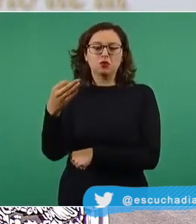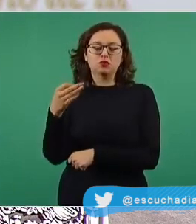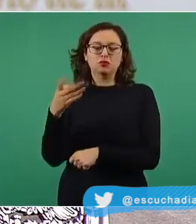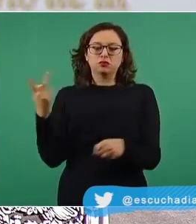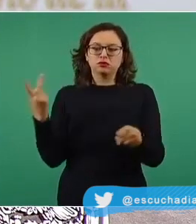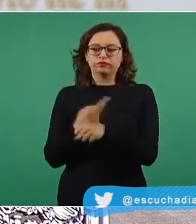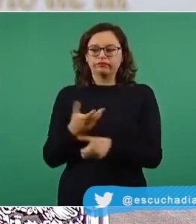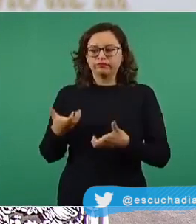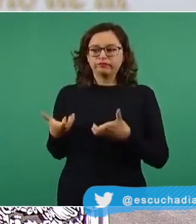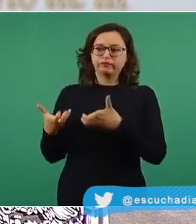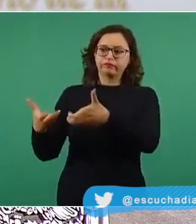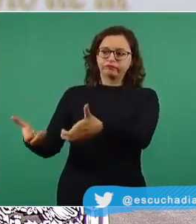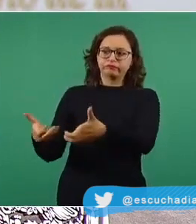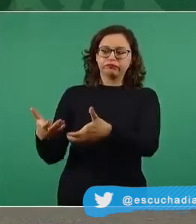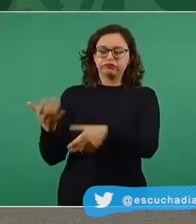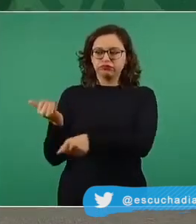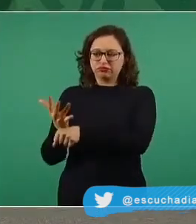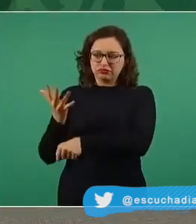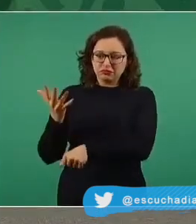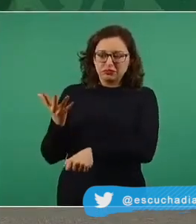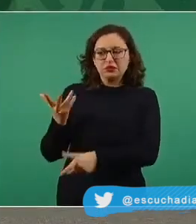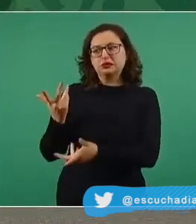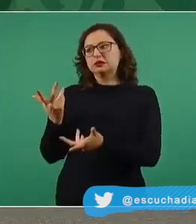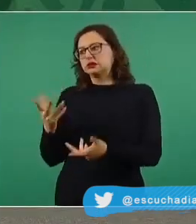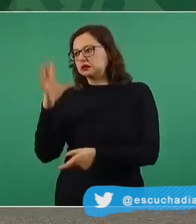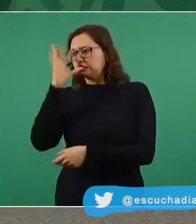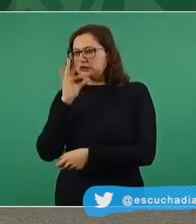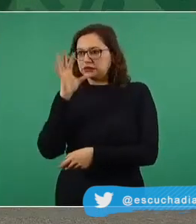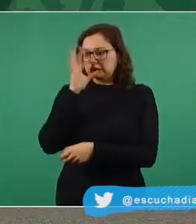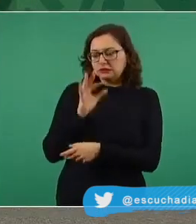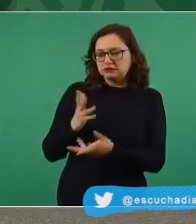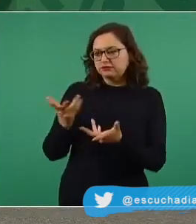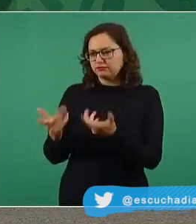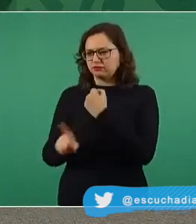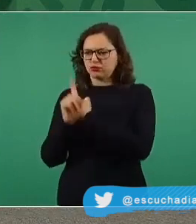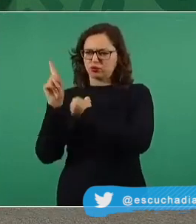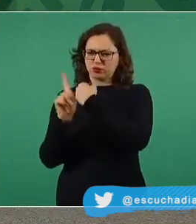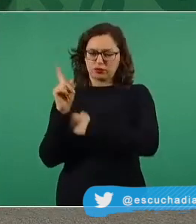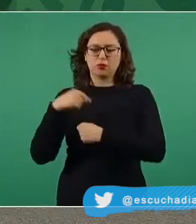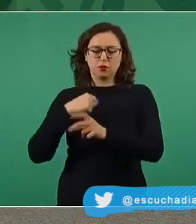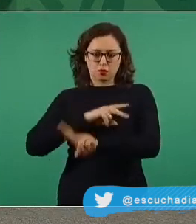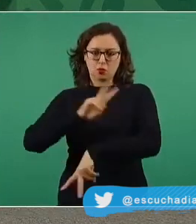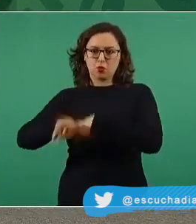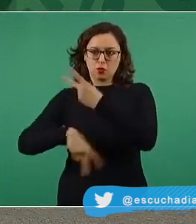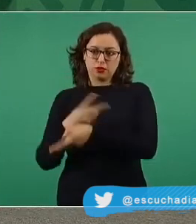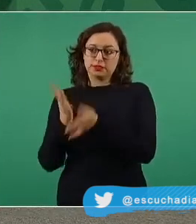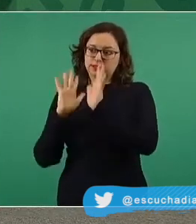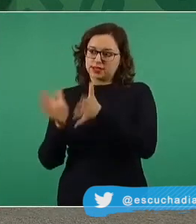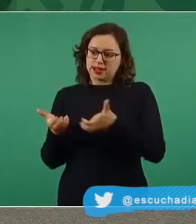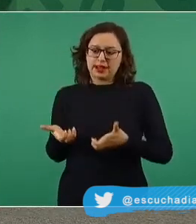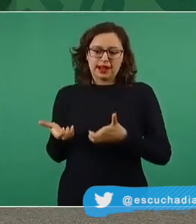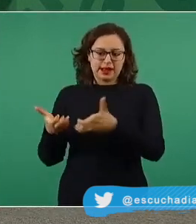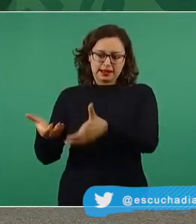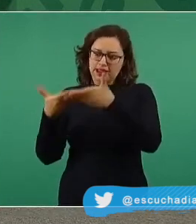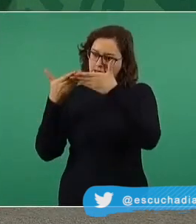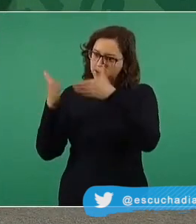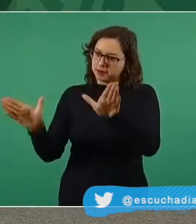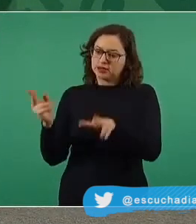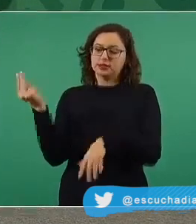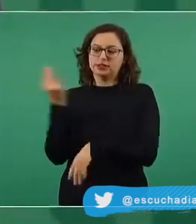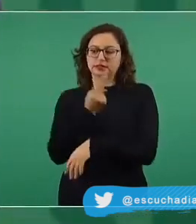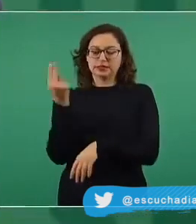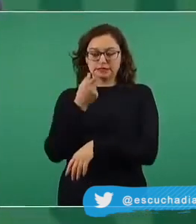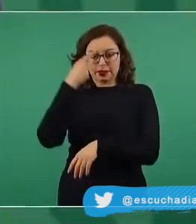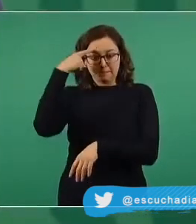una carretera que necesitamos abrir para comunicar toda la